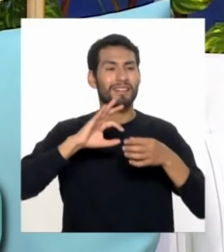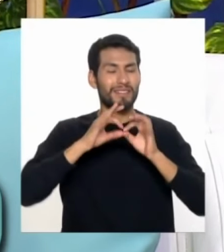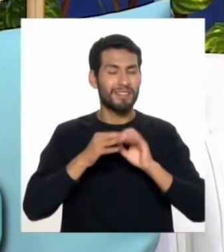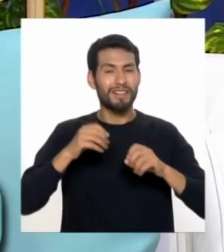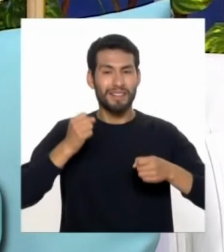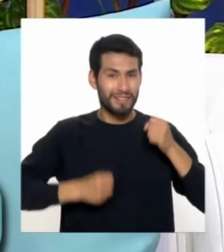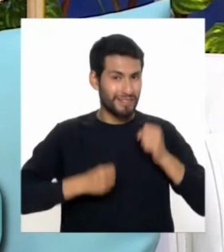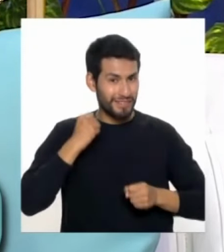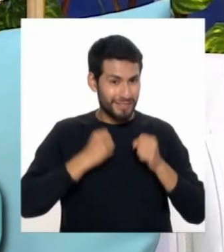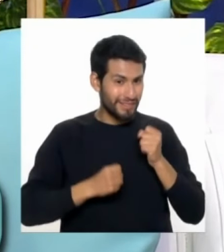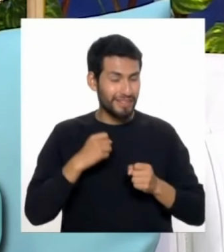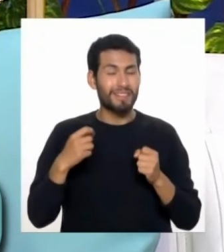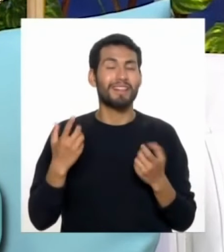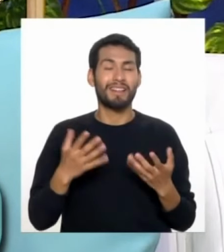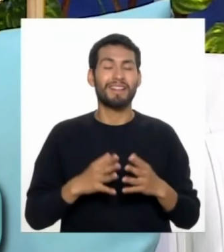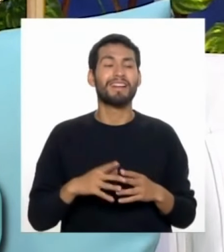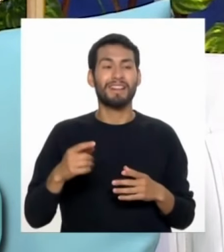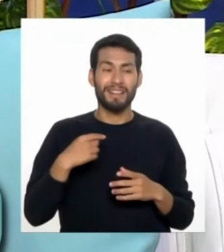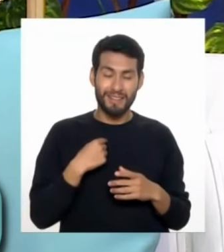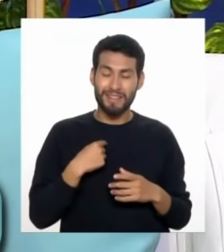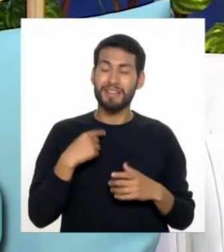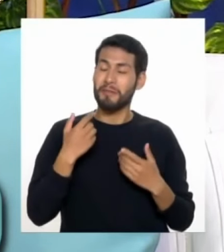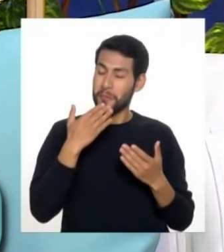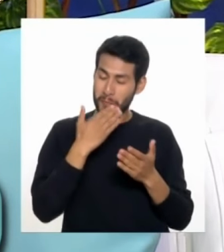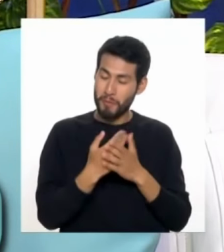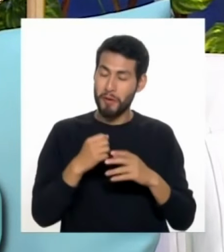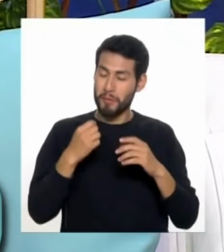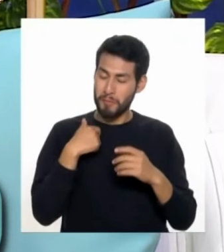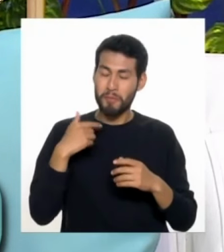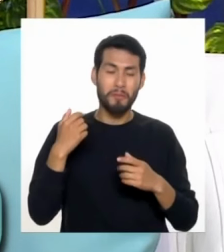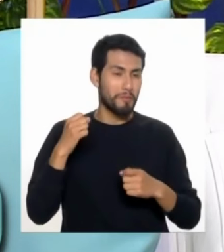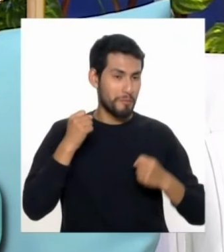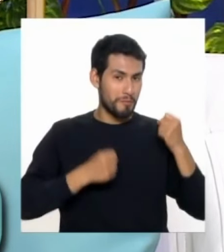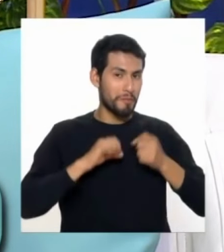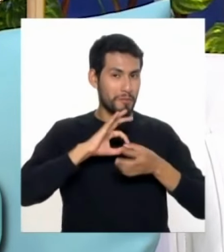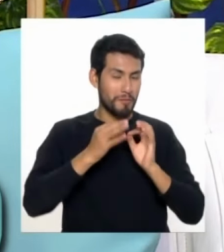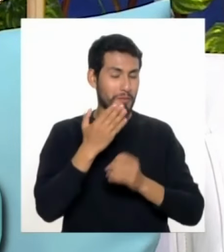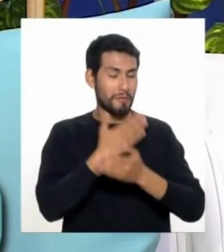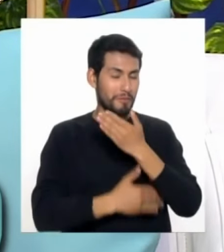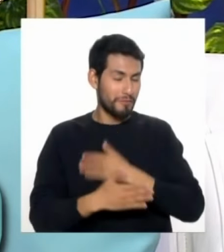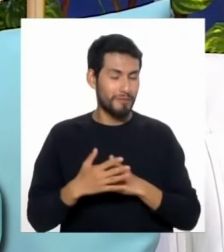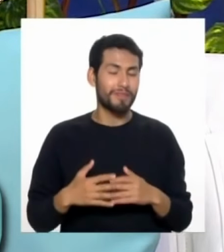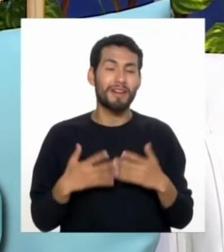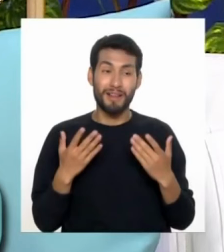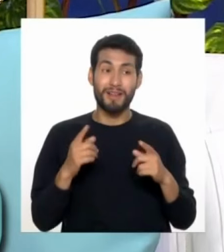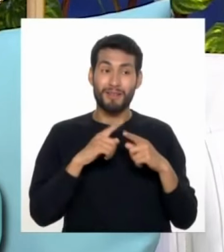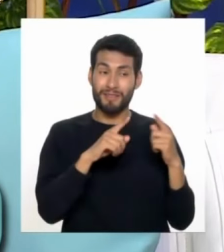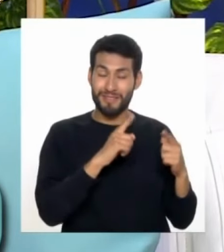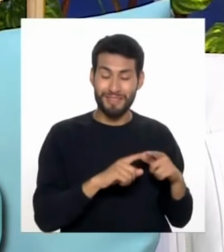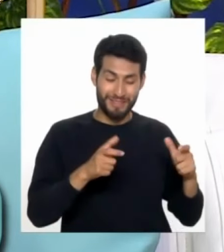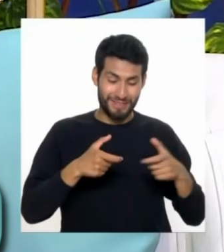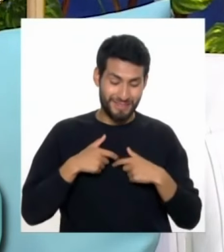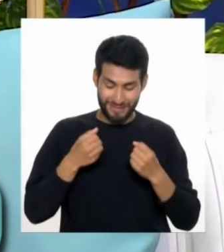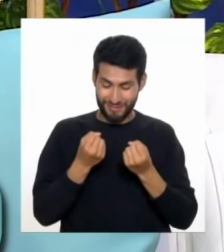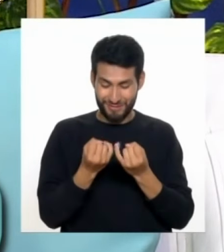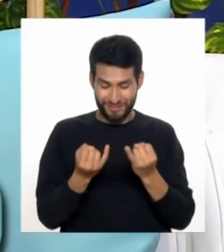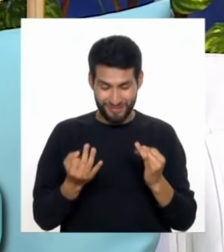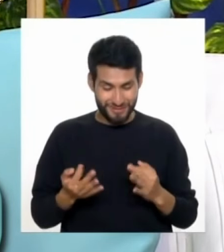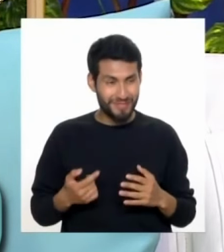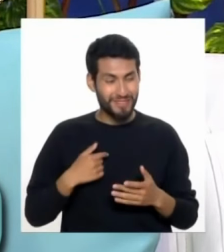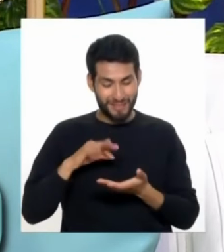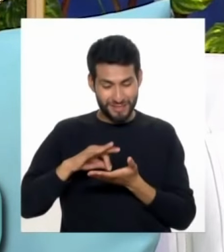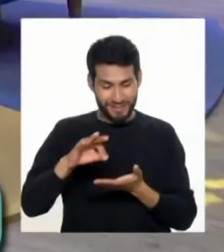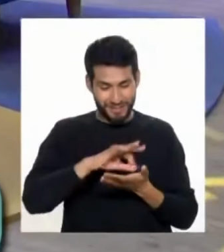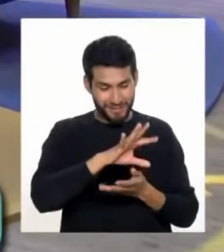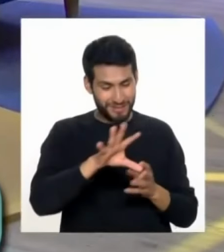paraatletismo, donde igual también me fue muy bien. Y bueno, son muchas medallas, la verdad. Sacando la